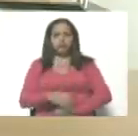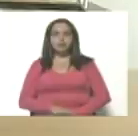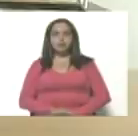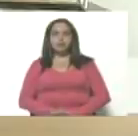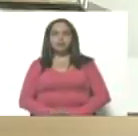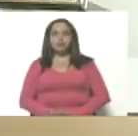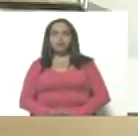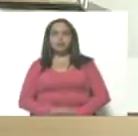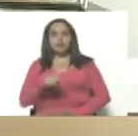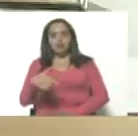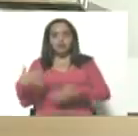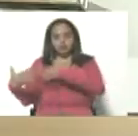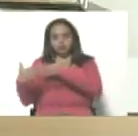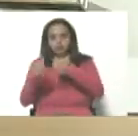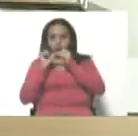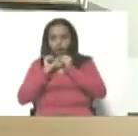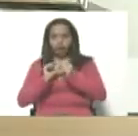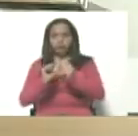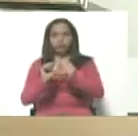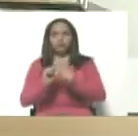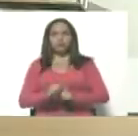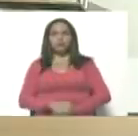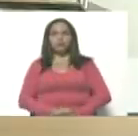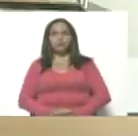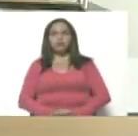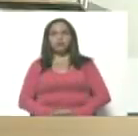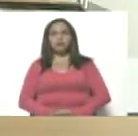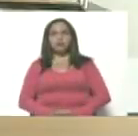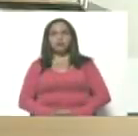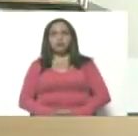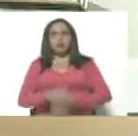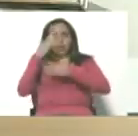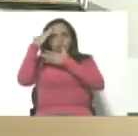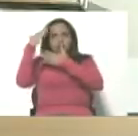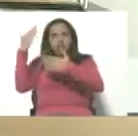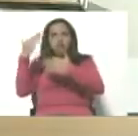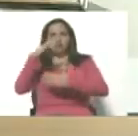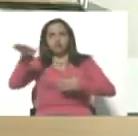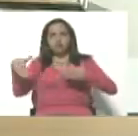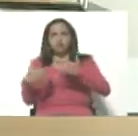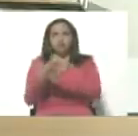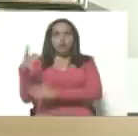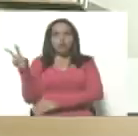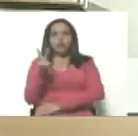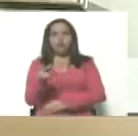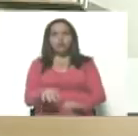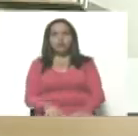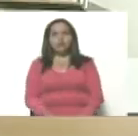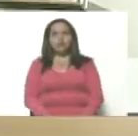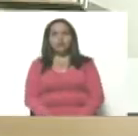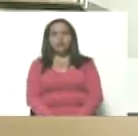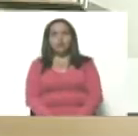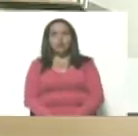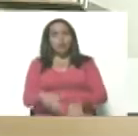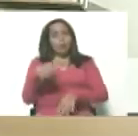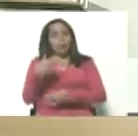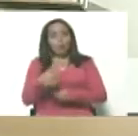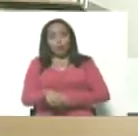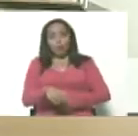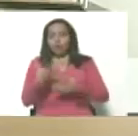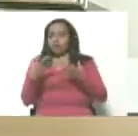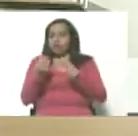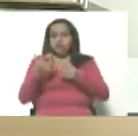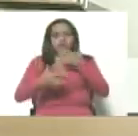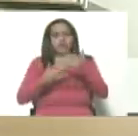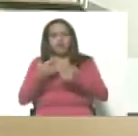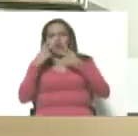en esta batalla permanente. Mi saludo a toda Venezuela. Hoy ha habido mucha actividad. He